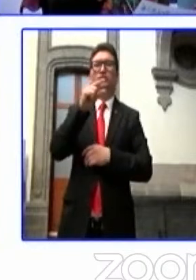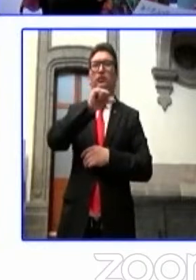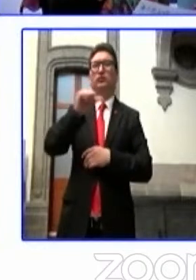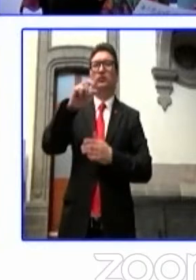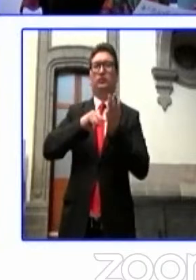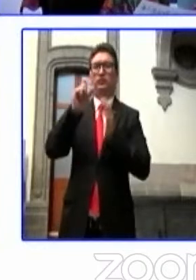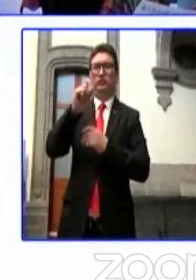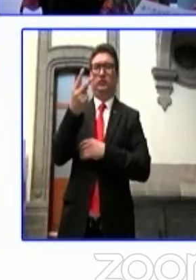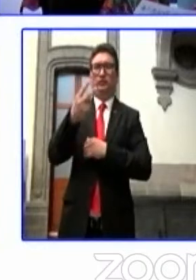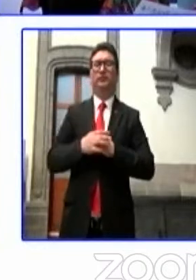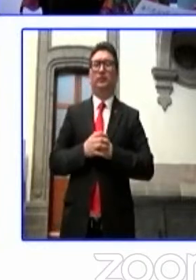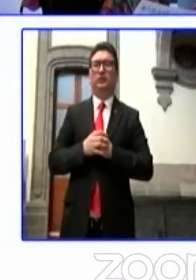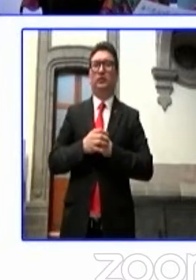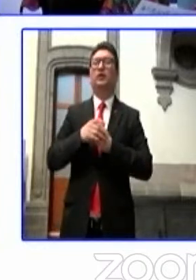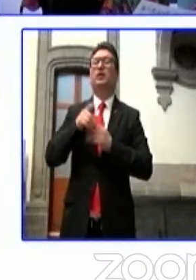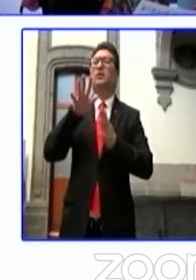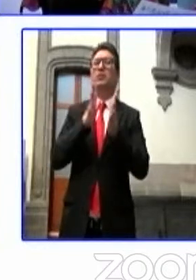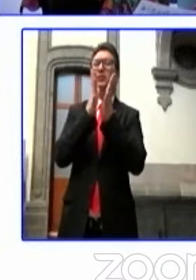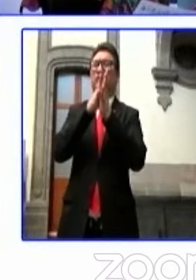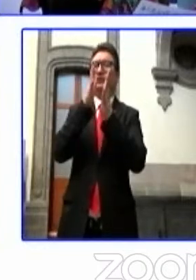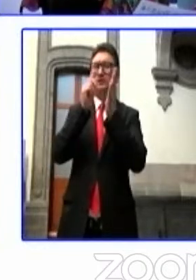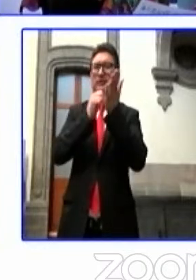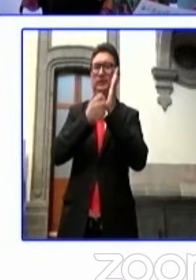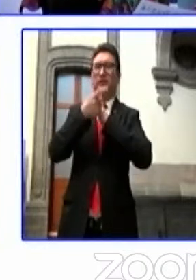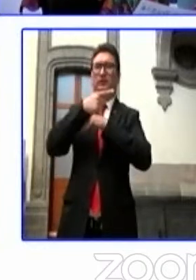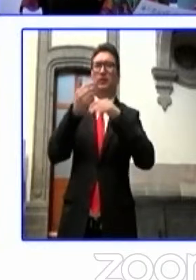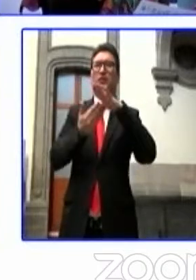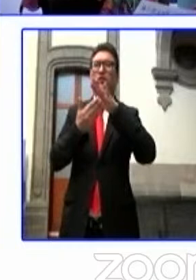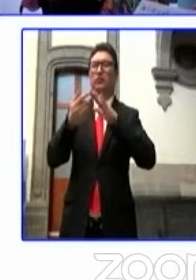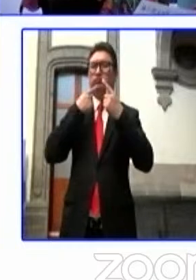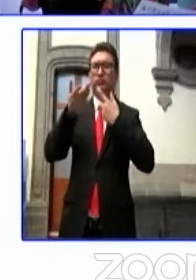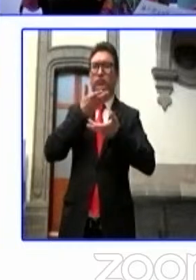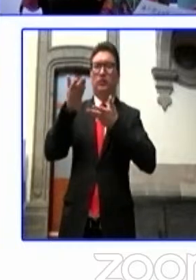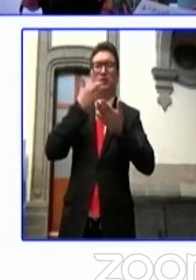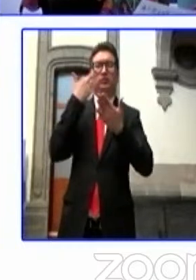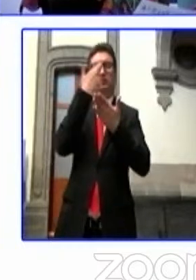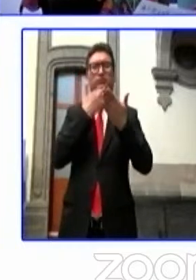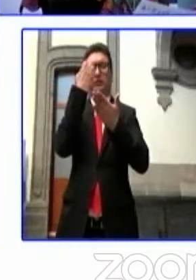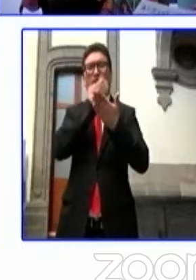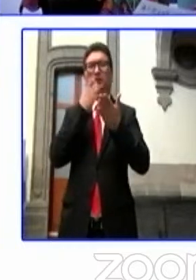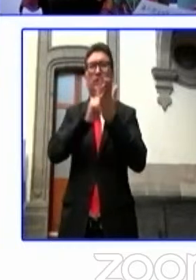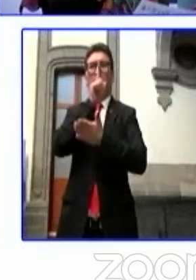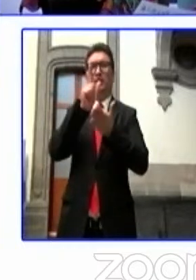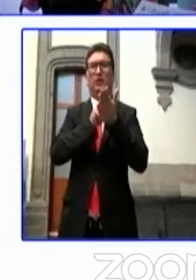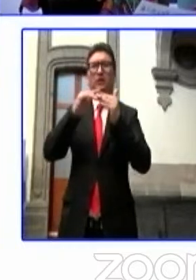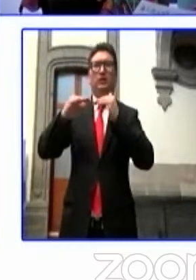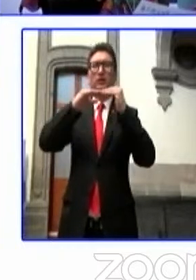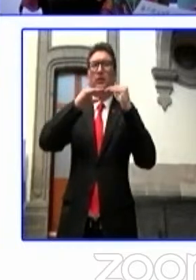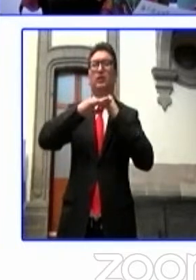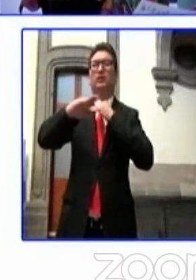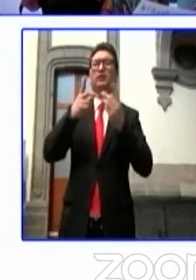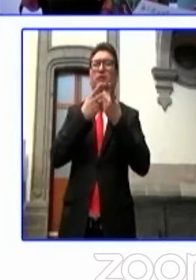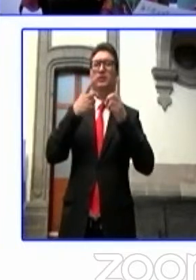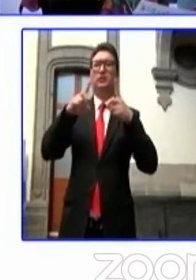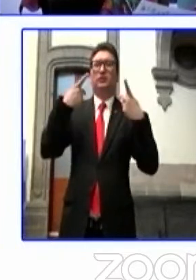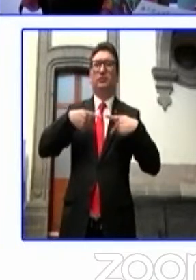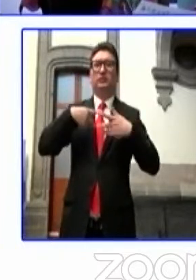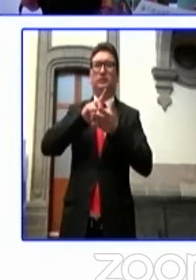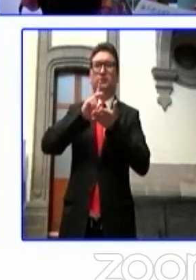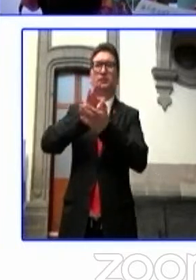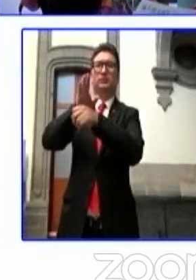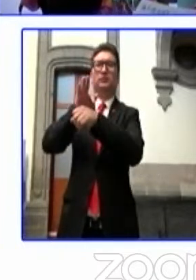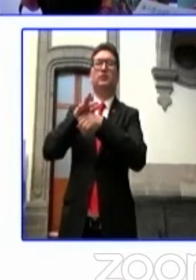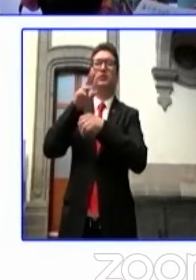2022, cooperación técnica a la Mesa de Interlocución para la Revisión de la Ley de Equidad y Desarrollo para las Personas con Discapacidad